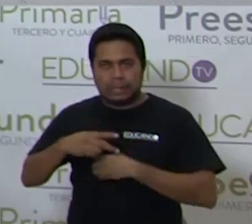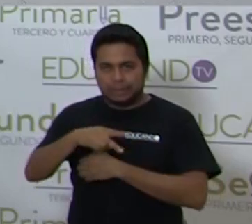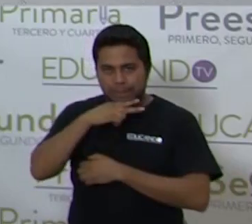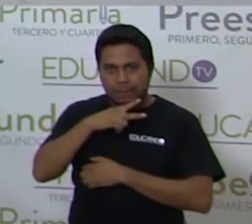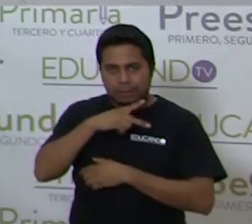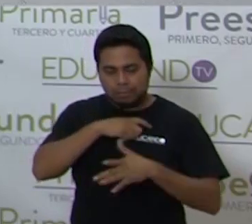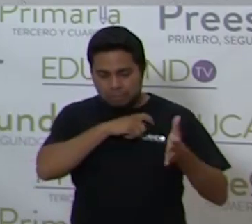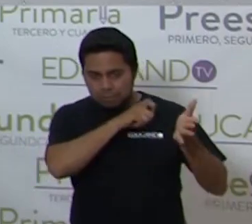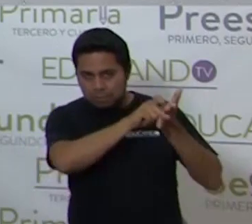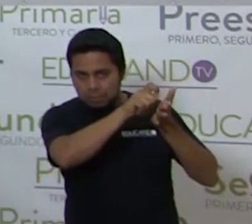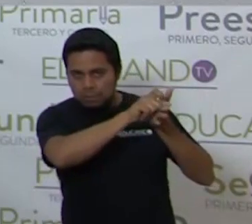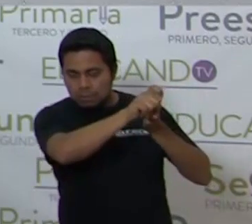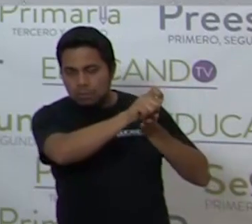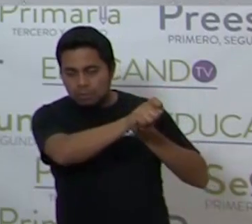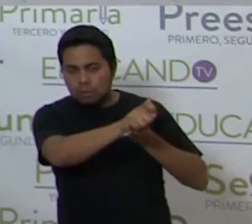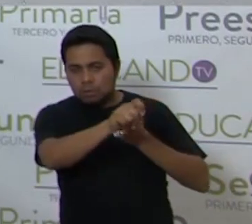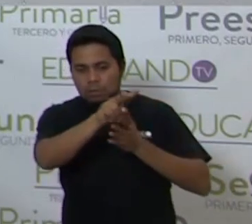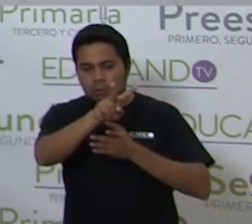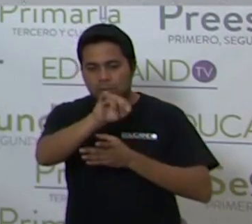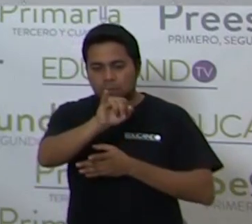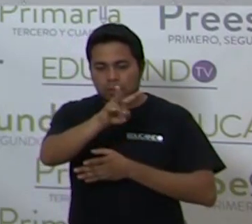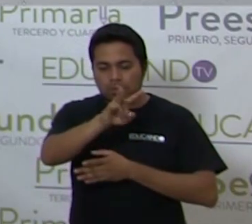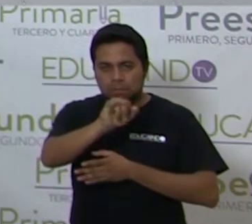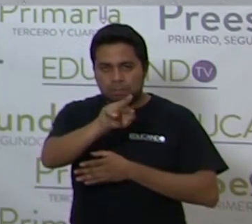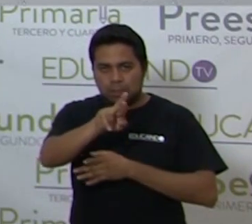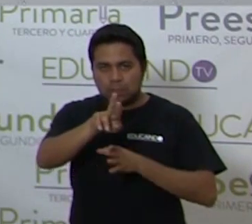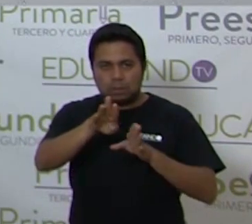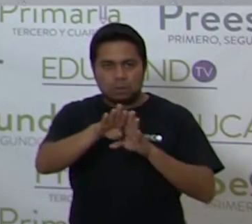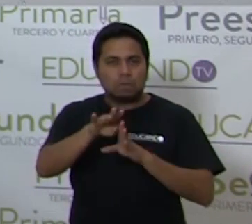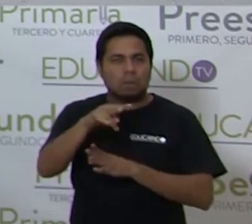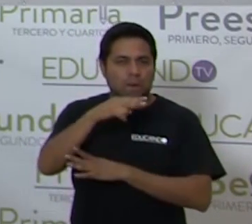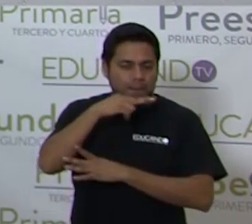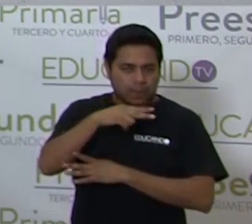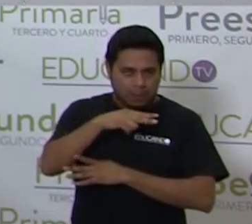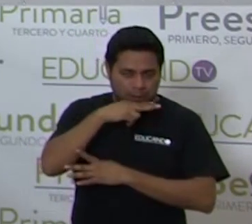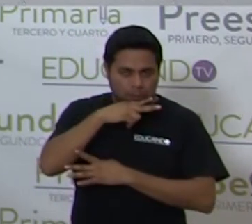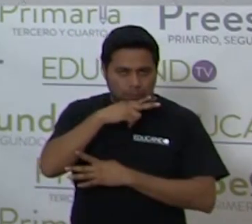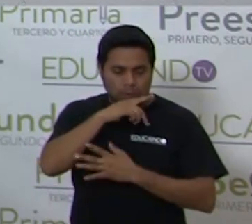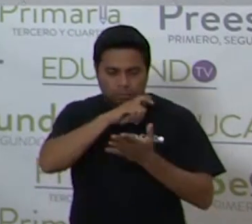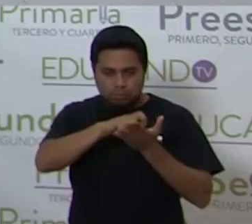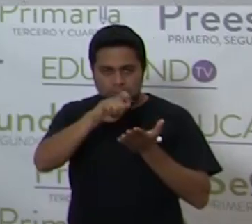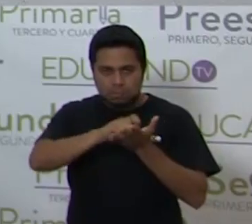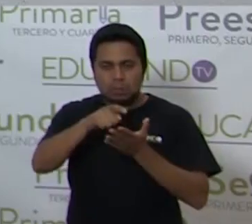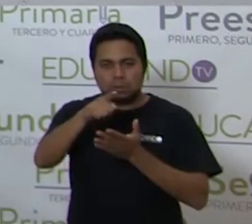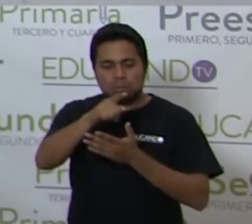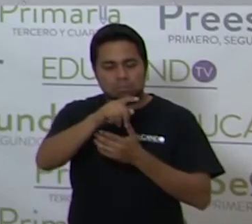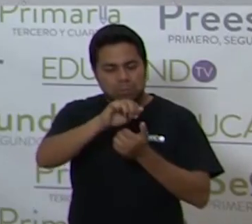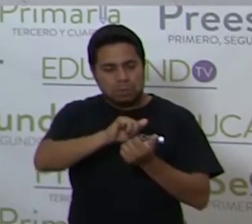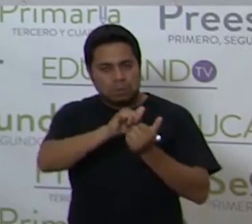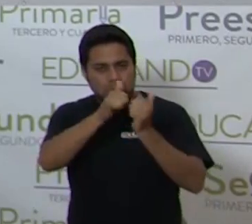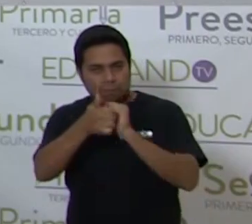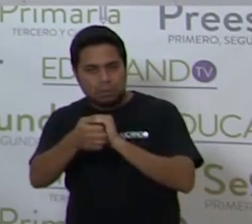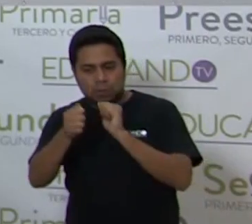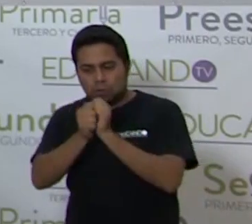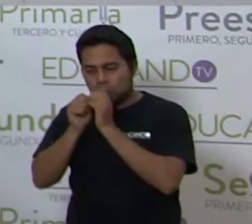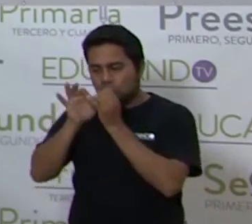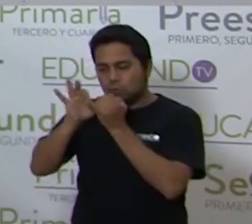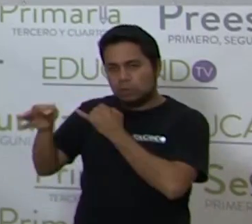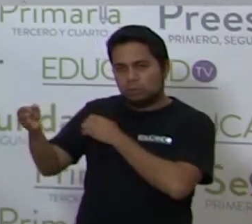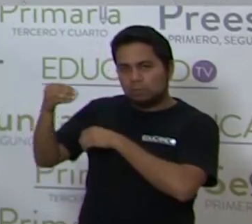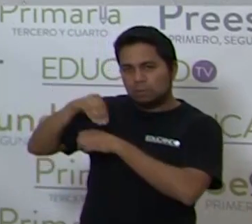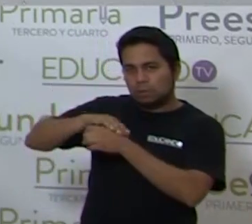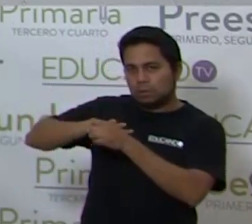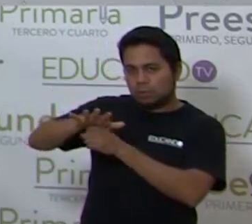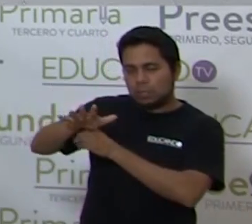este lado. Vivir como verbo y lo vamos a conjugar con dicha terminación.